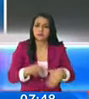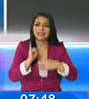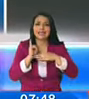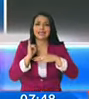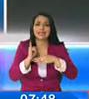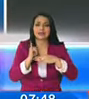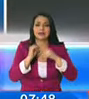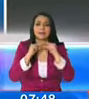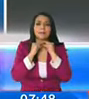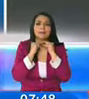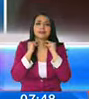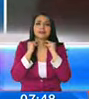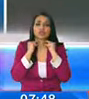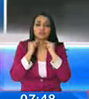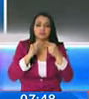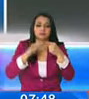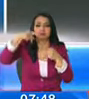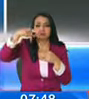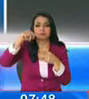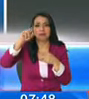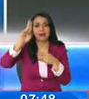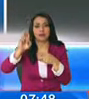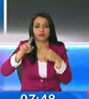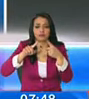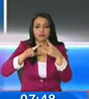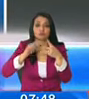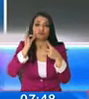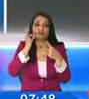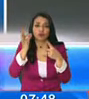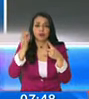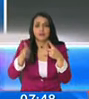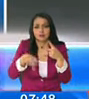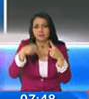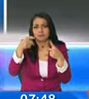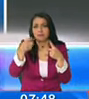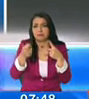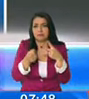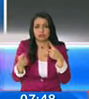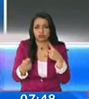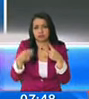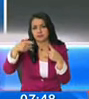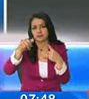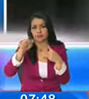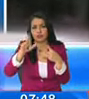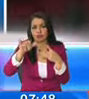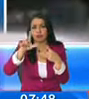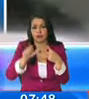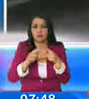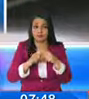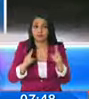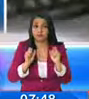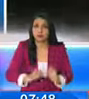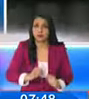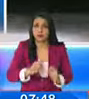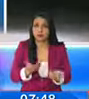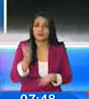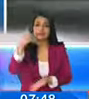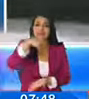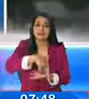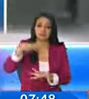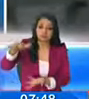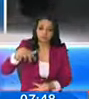pastor Pablo y la pastora Yoli Quiroa, a resguardarse. Ahorita tenemos capacidad para seguir enviando, como hemos dicho, ¿verdad? Es un centro de